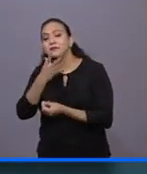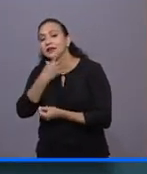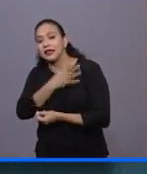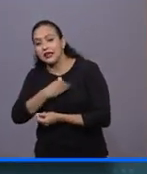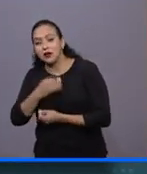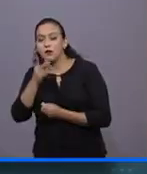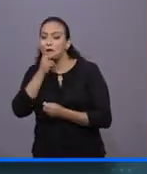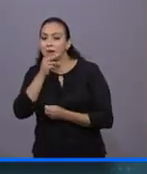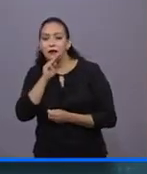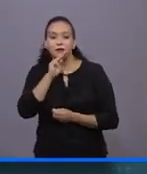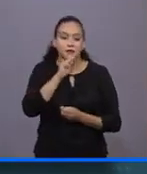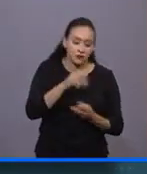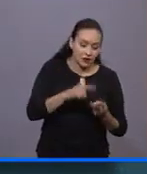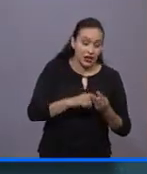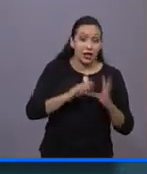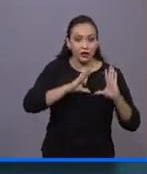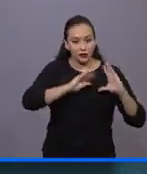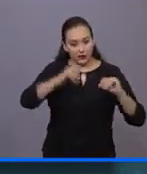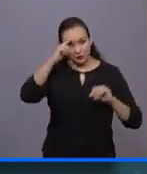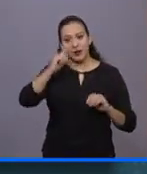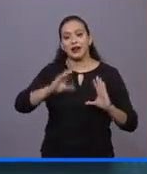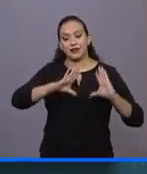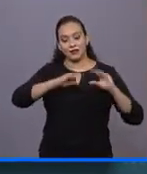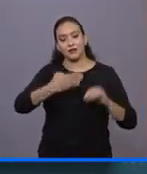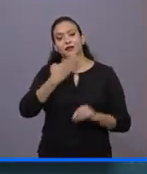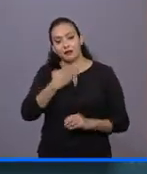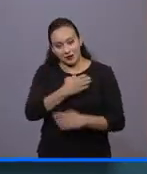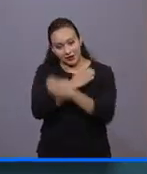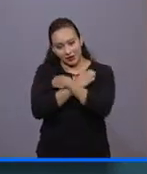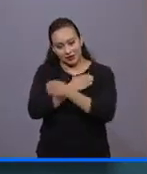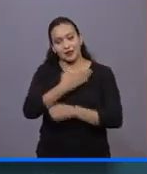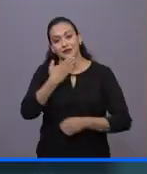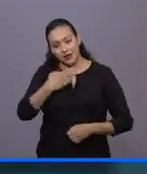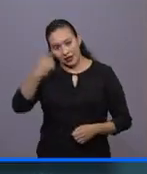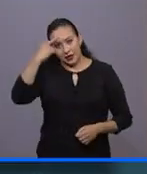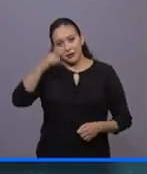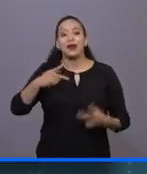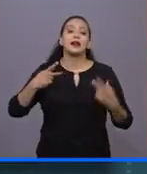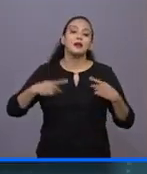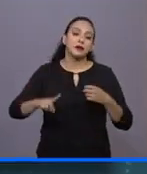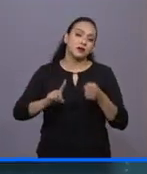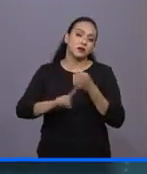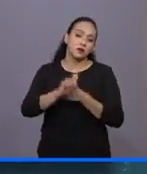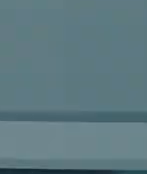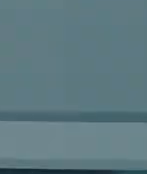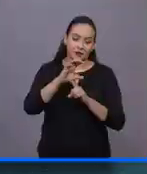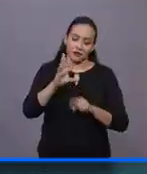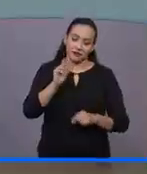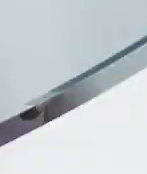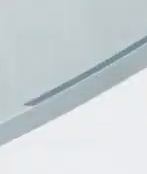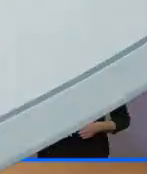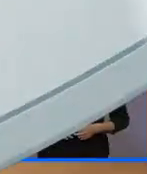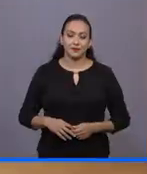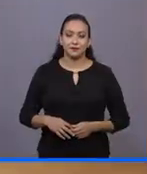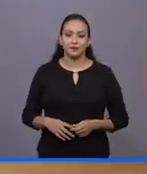habilidades de crianza positiva para prevenir situaciones de riesgo psicosocial.